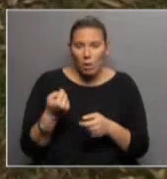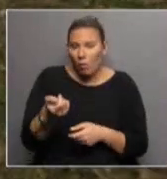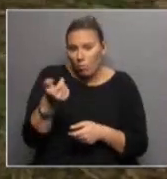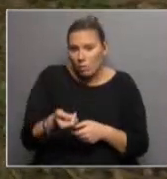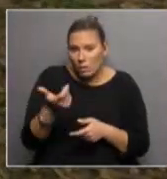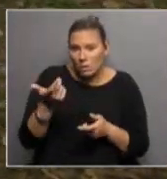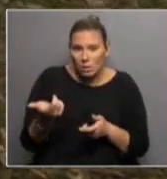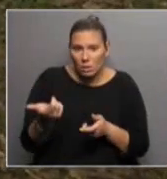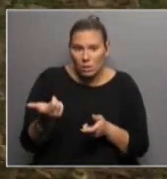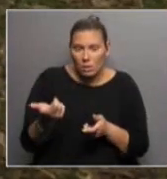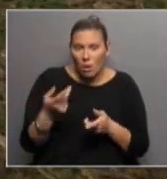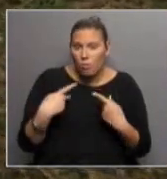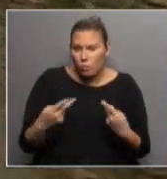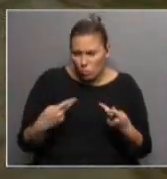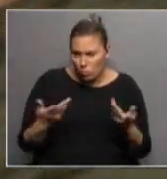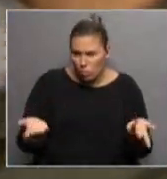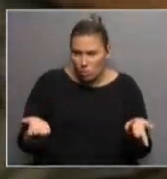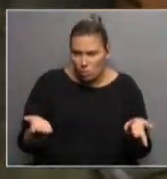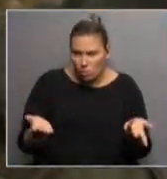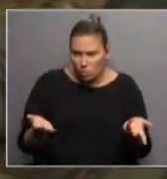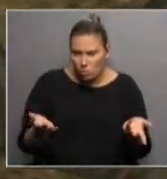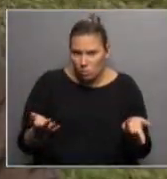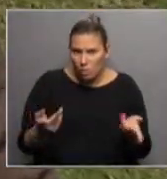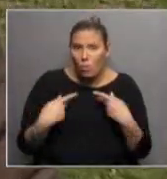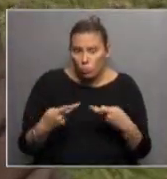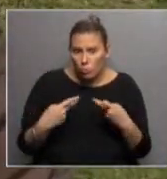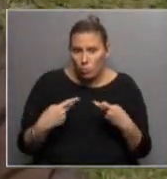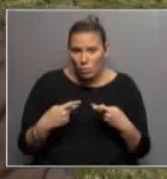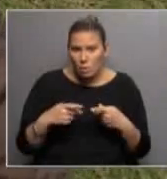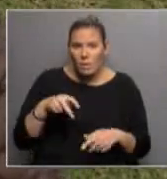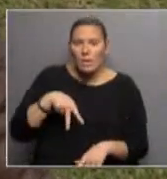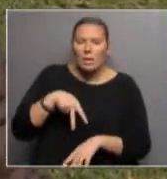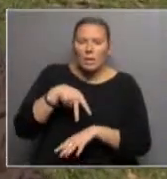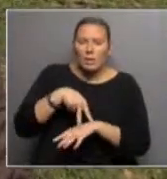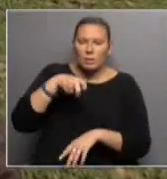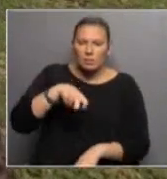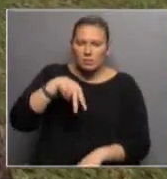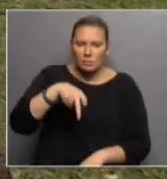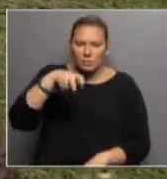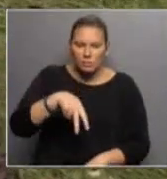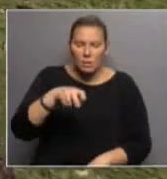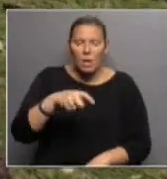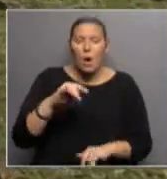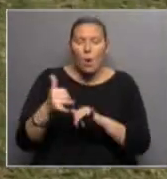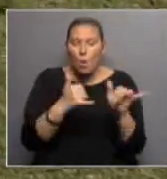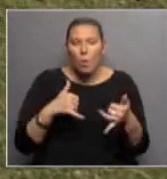bolita y eso. Sí, pintaba fútbol, la pelota. ¿No? ¿Eh? Pintaba fútbol. La rayuela, jugar con la pelota, la